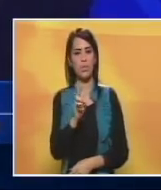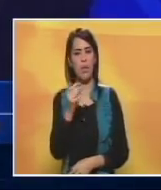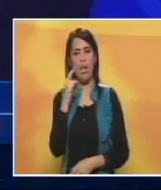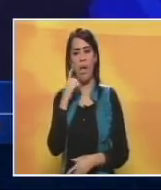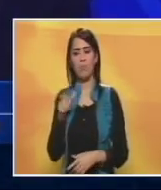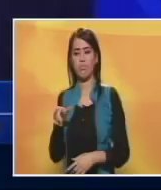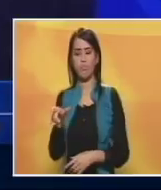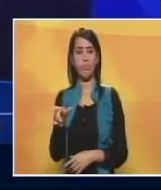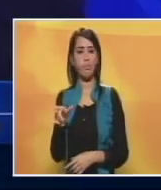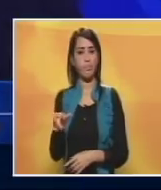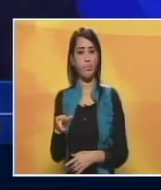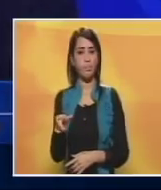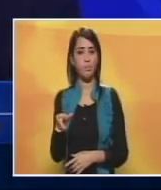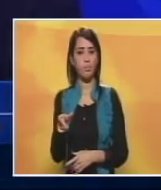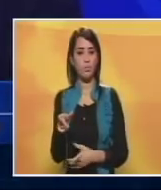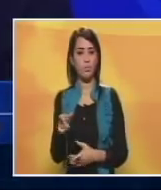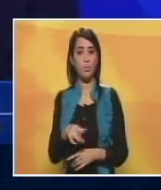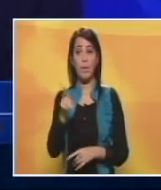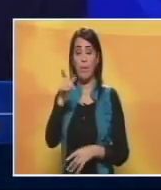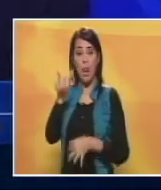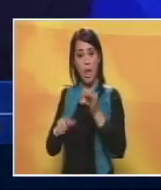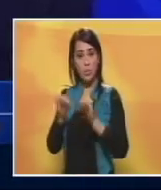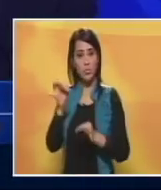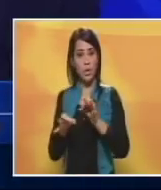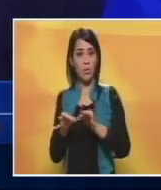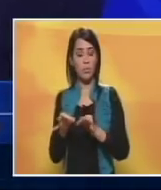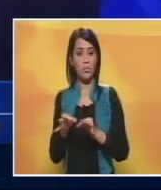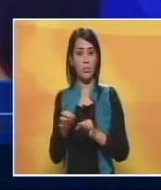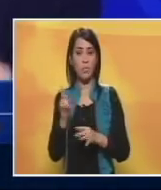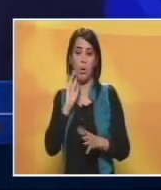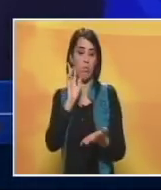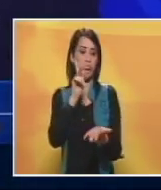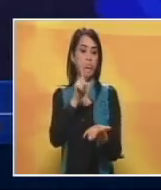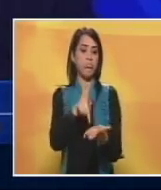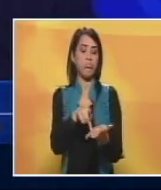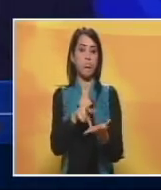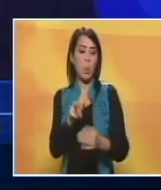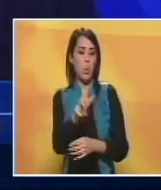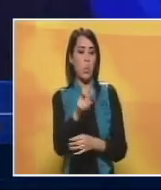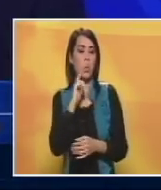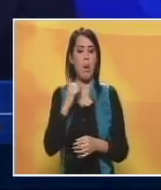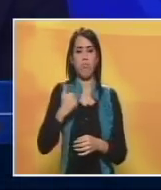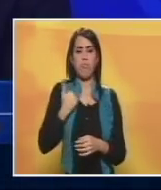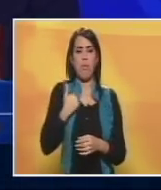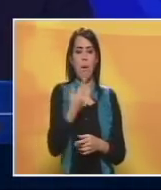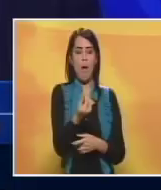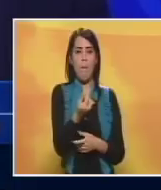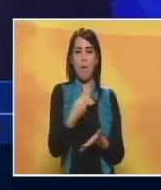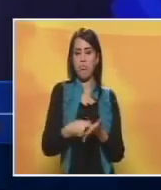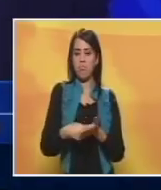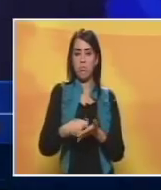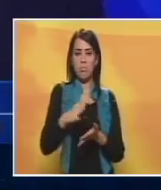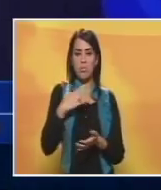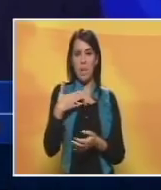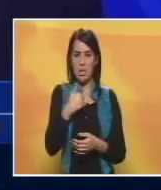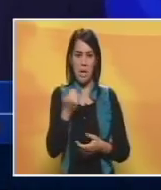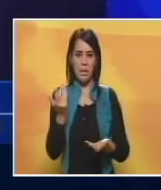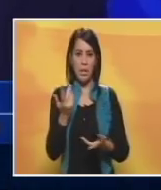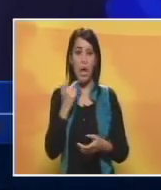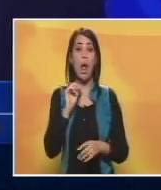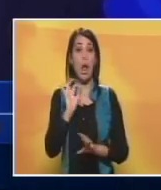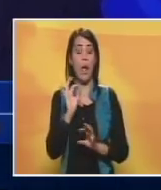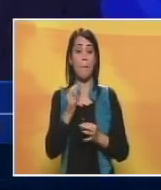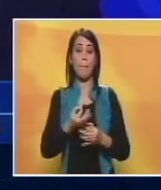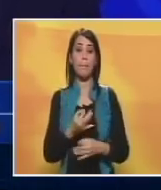cajero automático del Ejecutivo, donde sencillamente él llega y saca la plata que le dé la gana, garantizado con unos pocos bienes que están